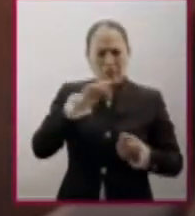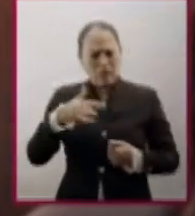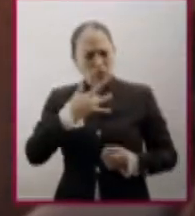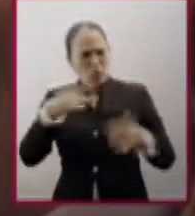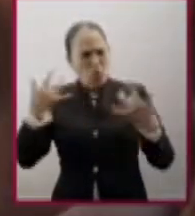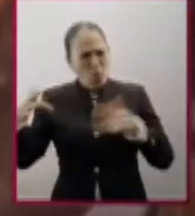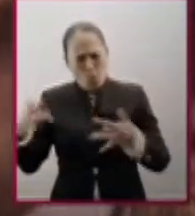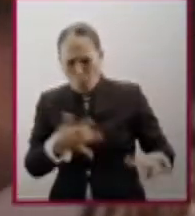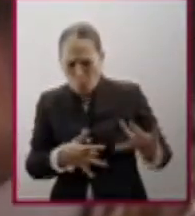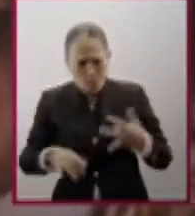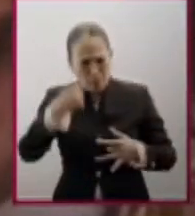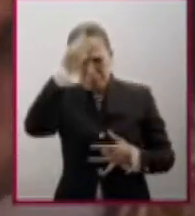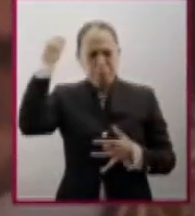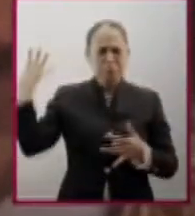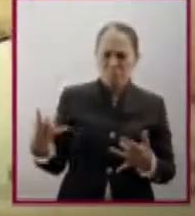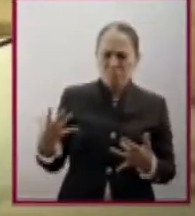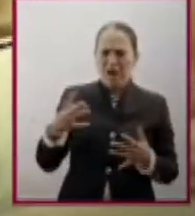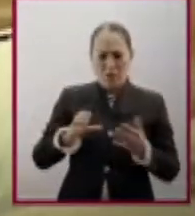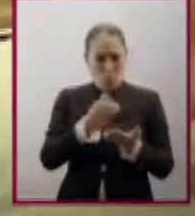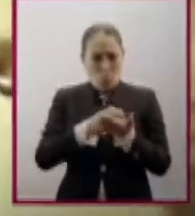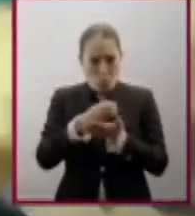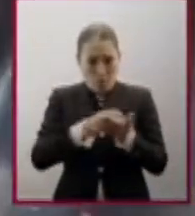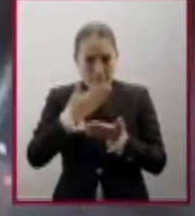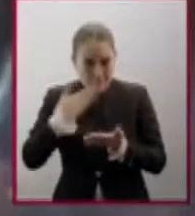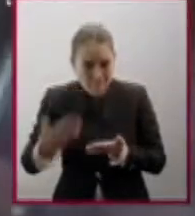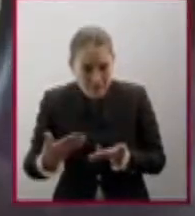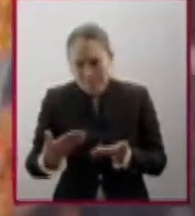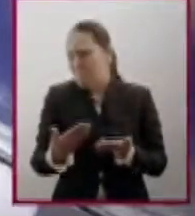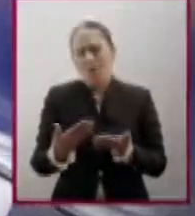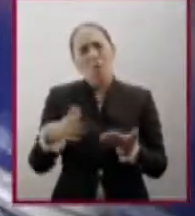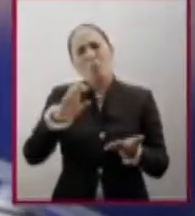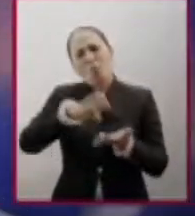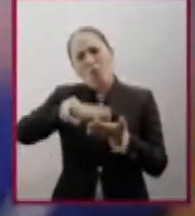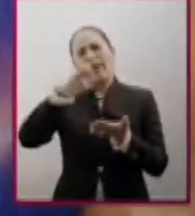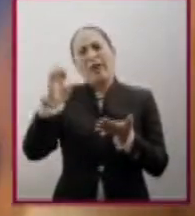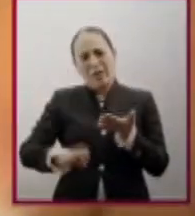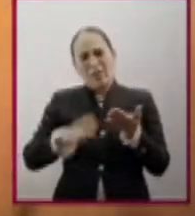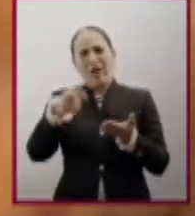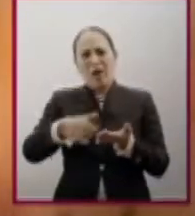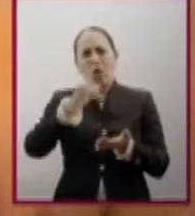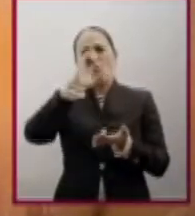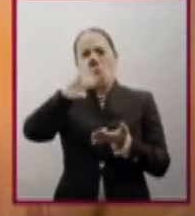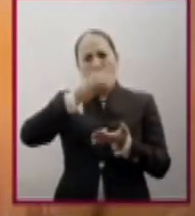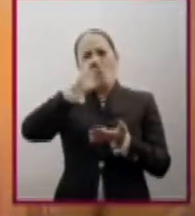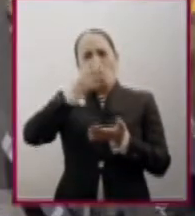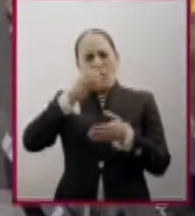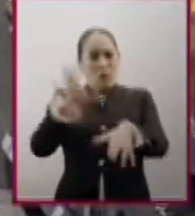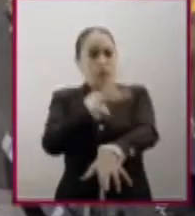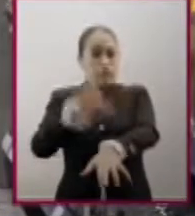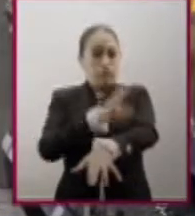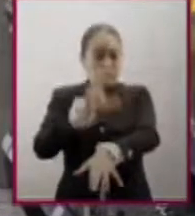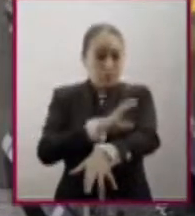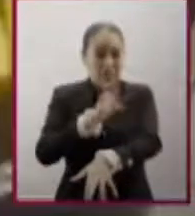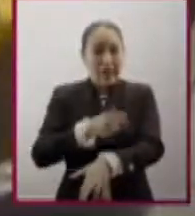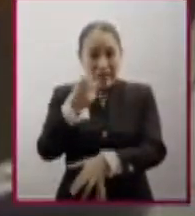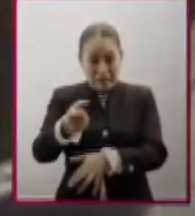lugar de encontrar su origen y combatirlo. Es como si hoy las bebidas energetizantes se consideraran medicinas